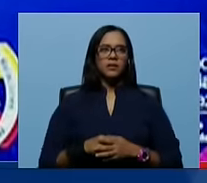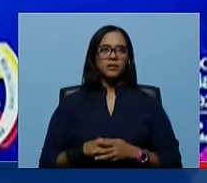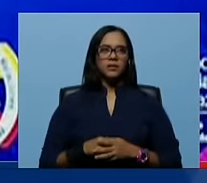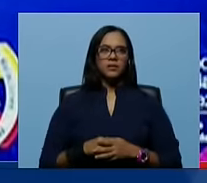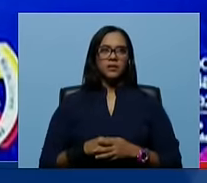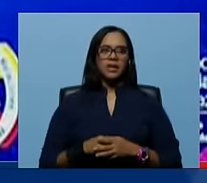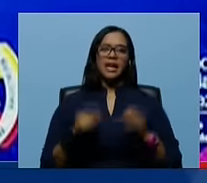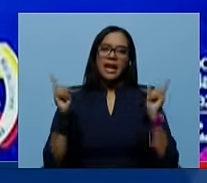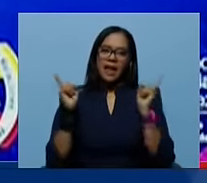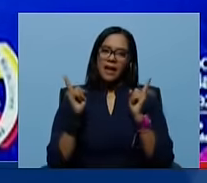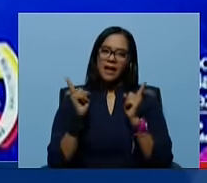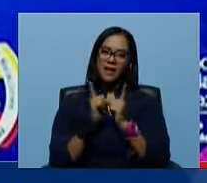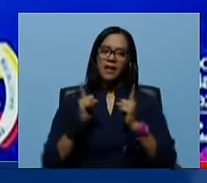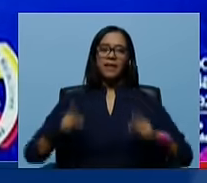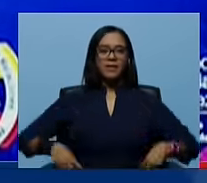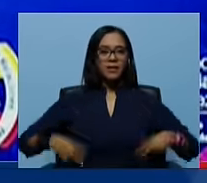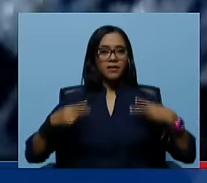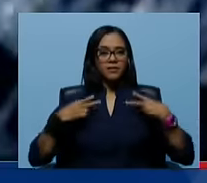que la vida es corta.